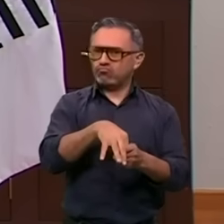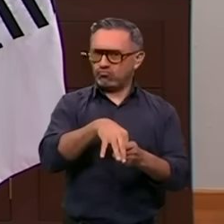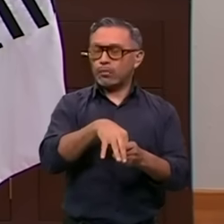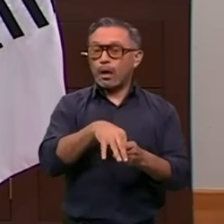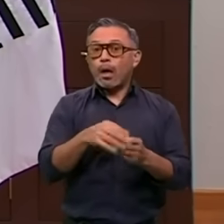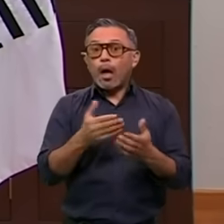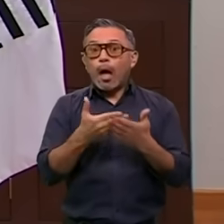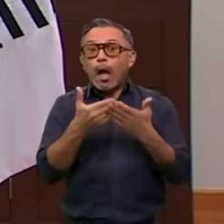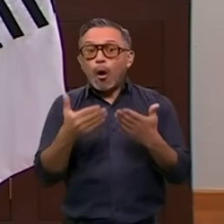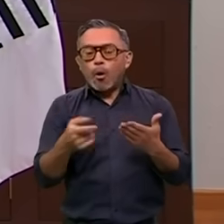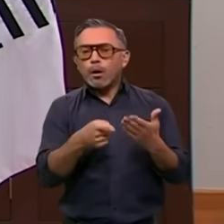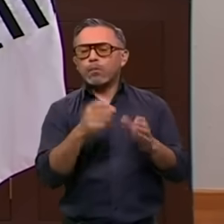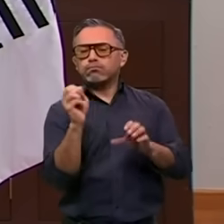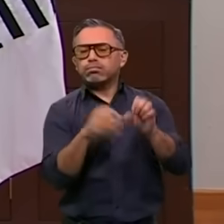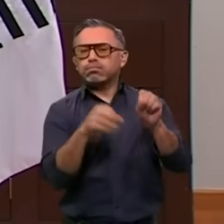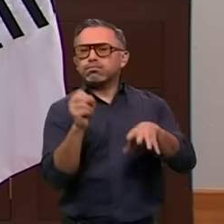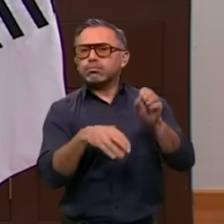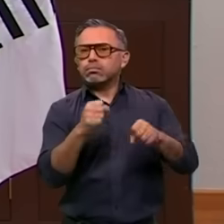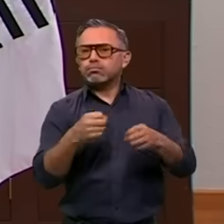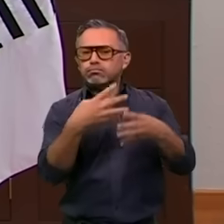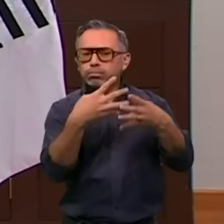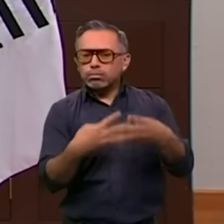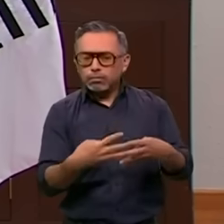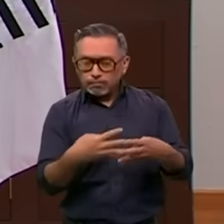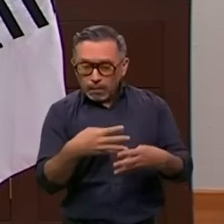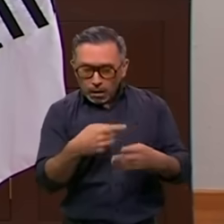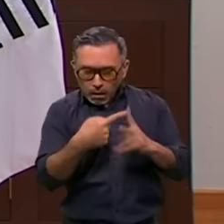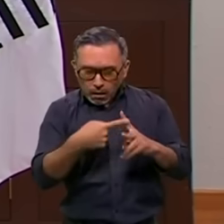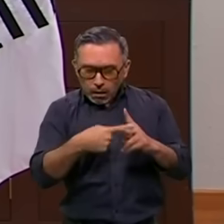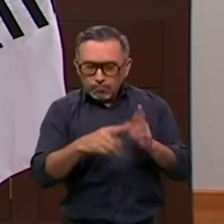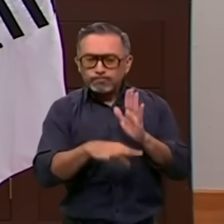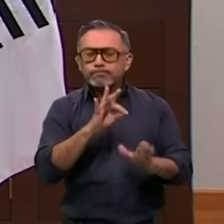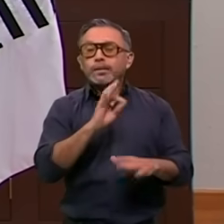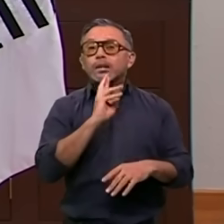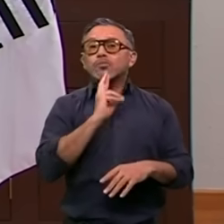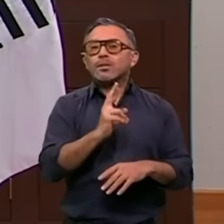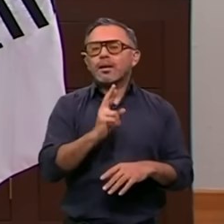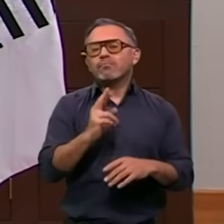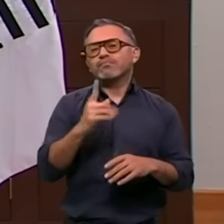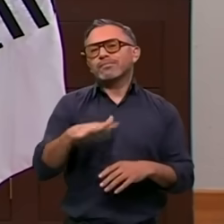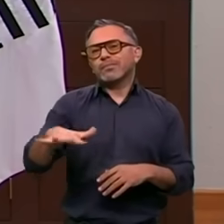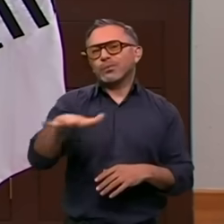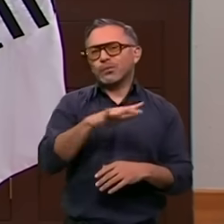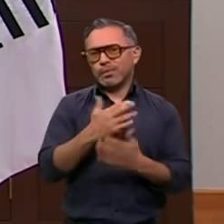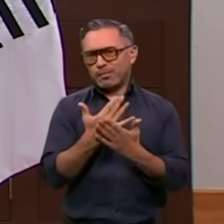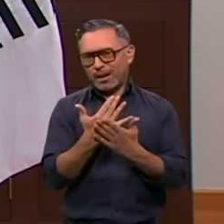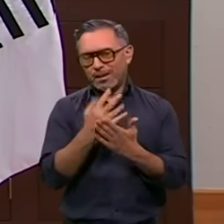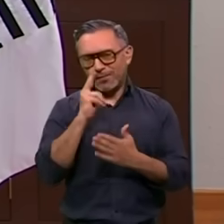esperemos los resultados que reflejarán la voluntad ciudadana. Muchas gracias.